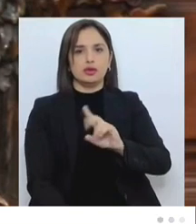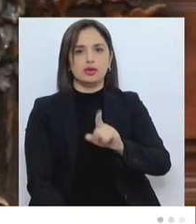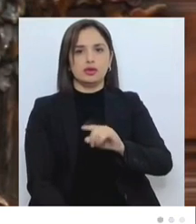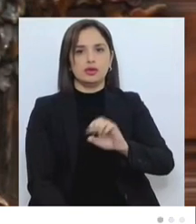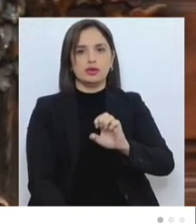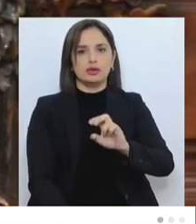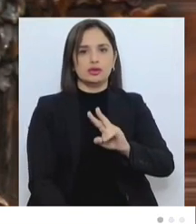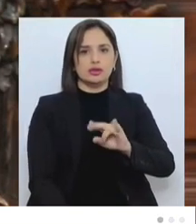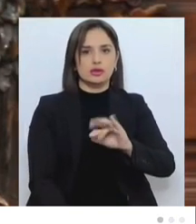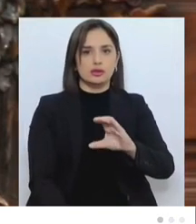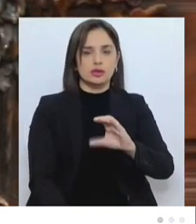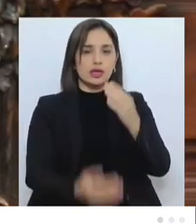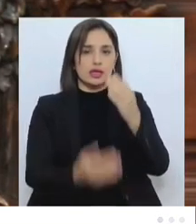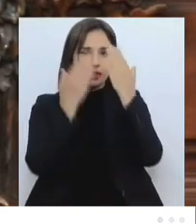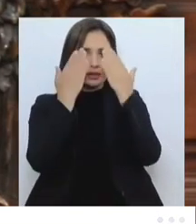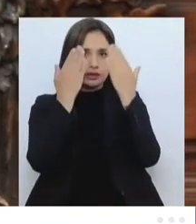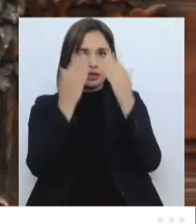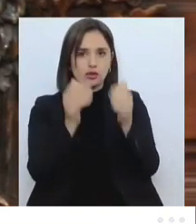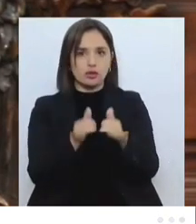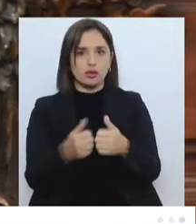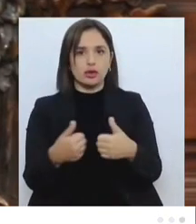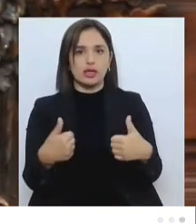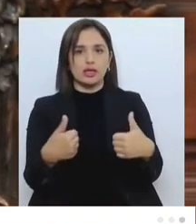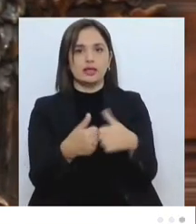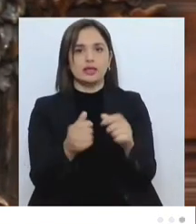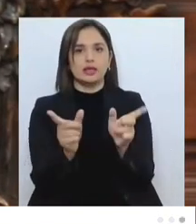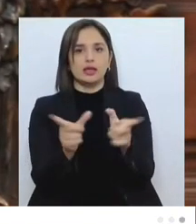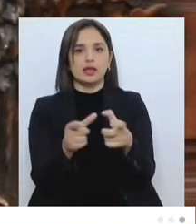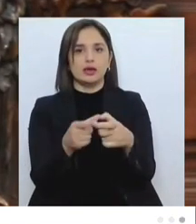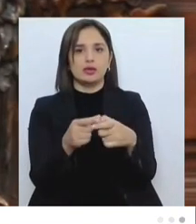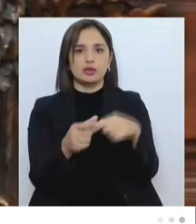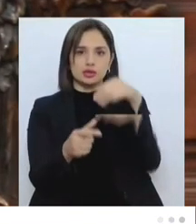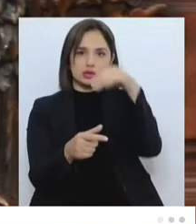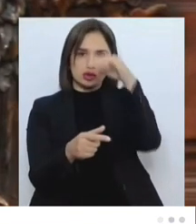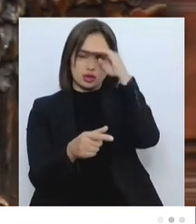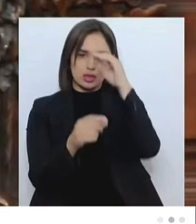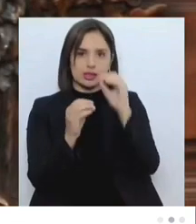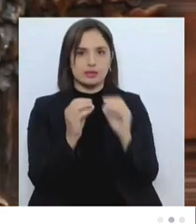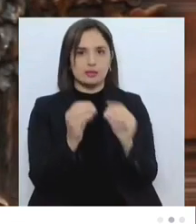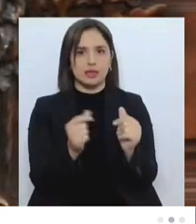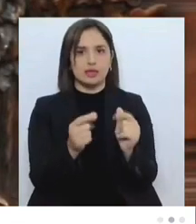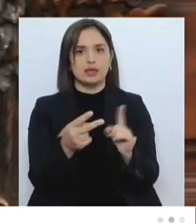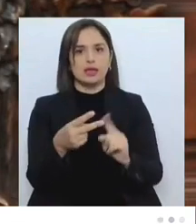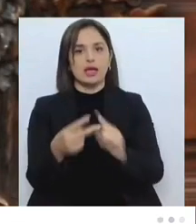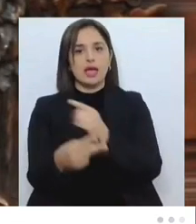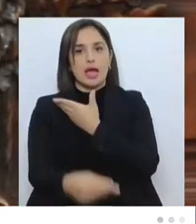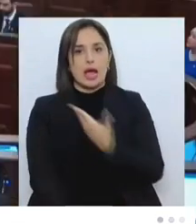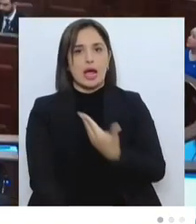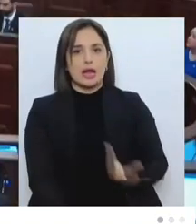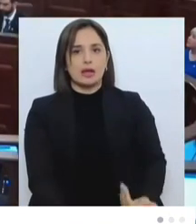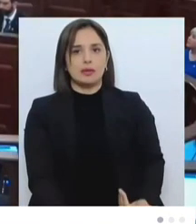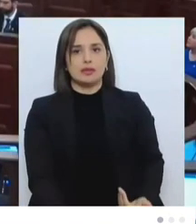Saludo a su vez a la mesa directiva de la Comisión Experta, a la presidenta de la Comisión,